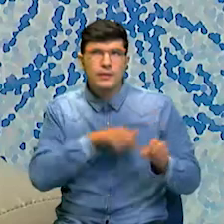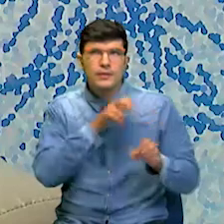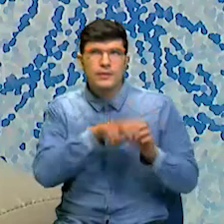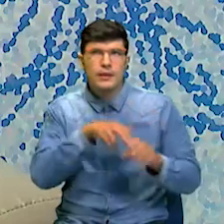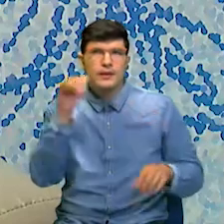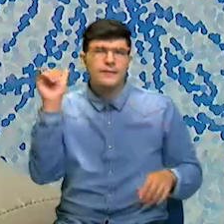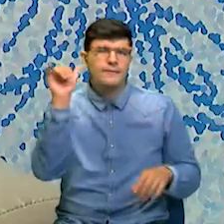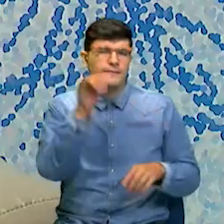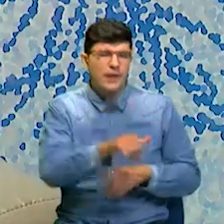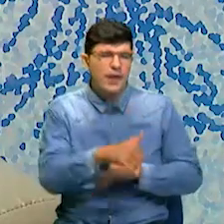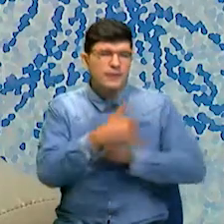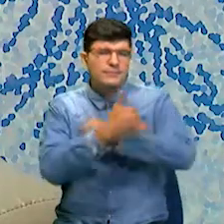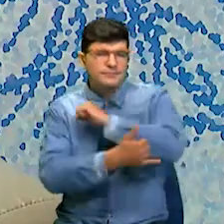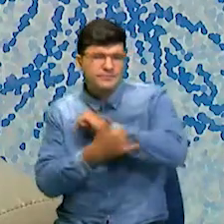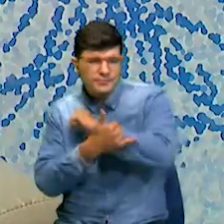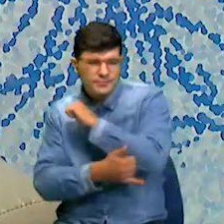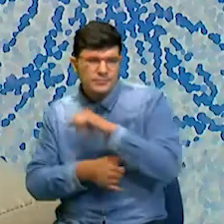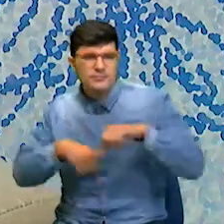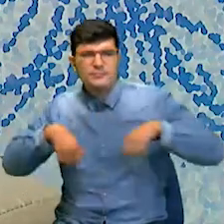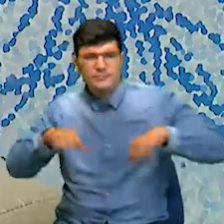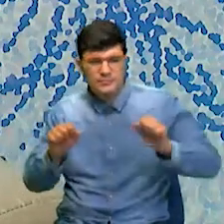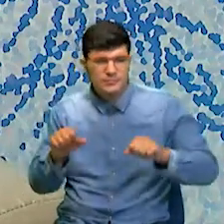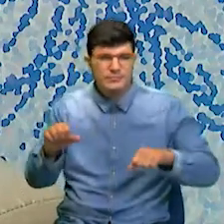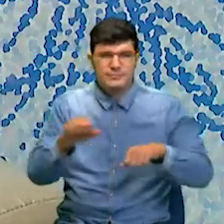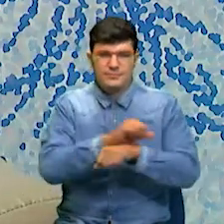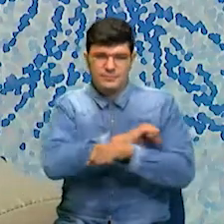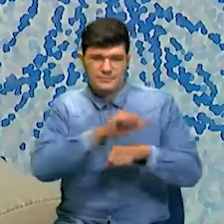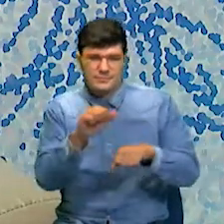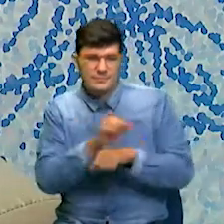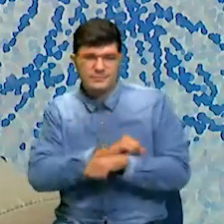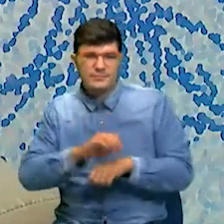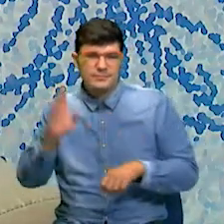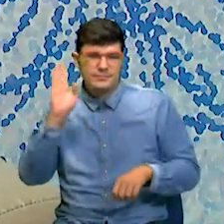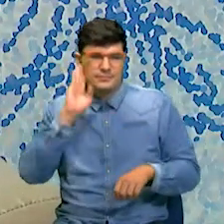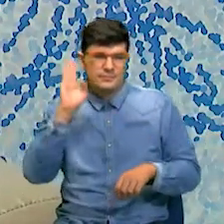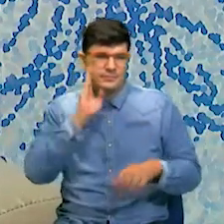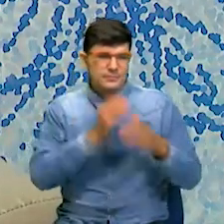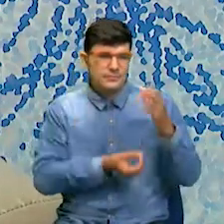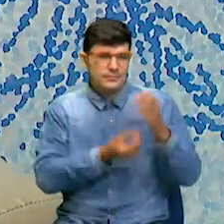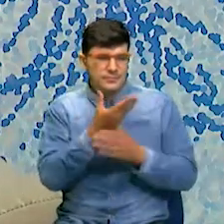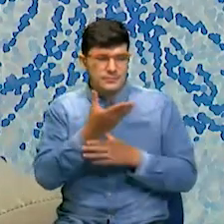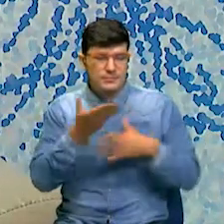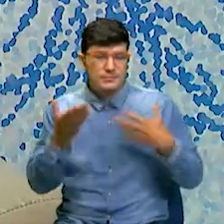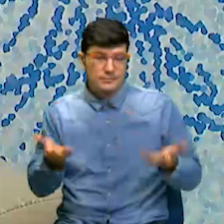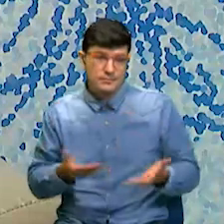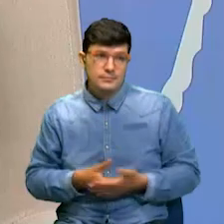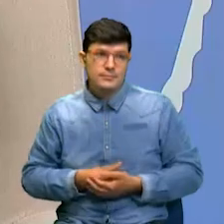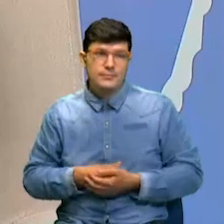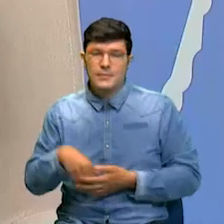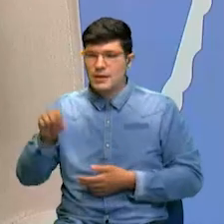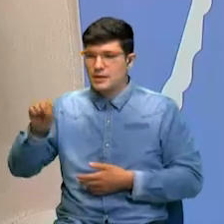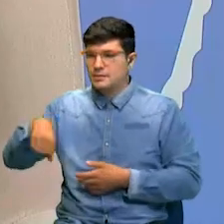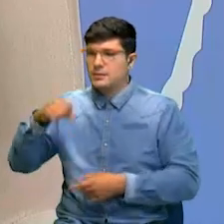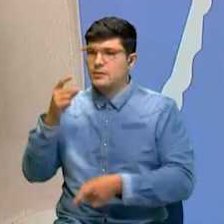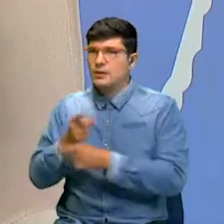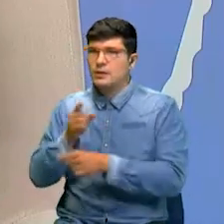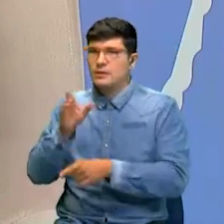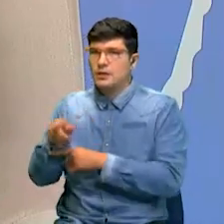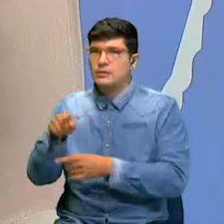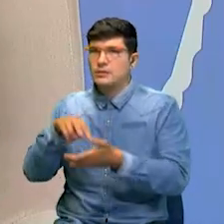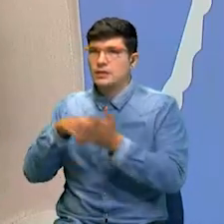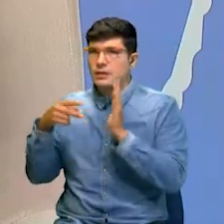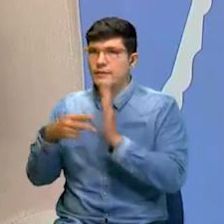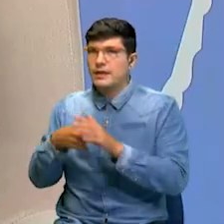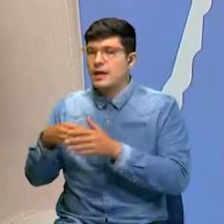viajes, paseos, con moto, con carro, con celular nuevo. Entonces eso se llaman alimentos congruos,